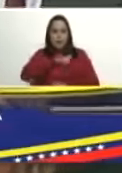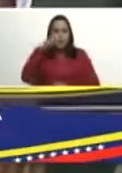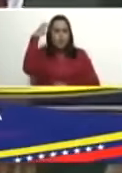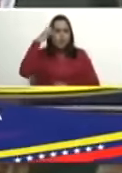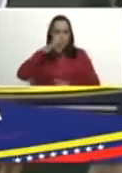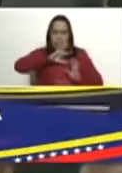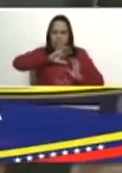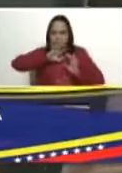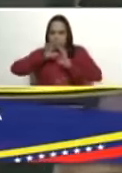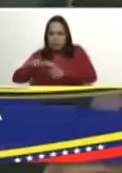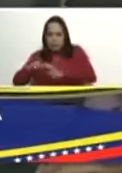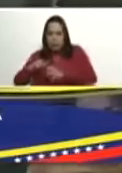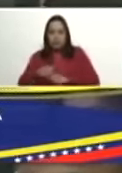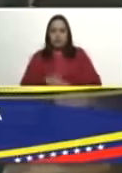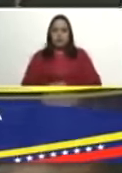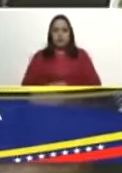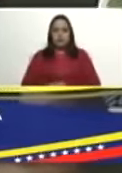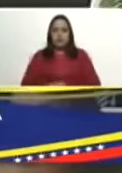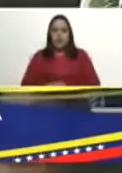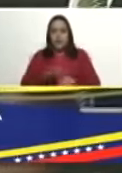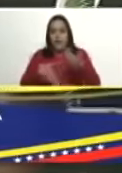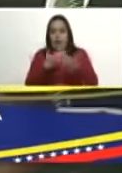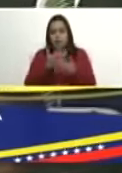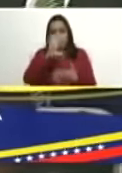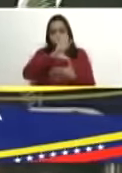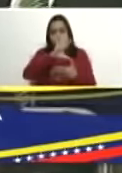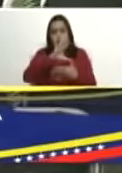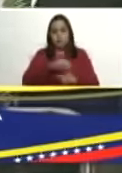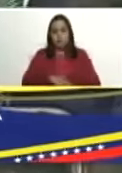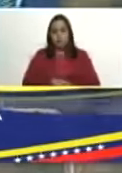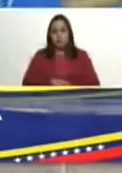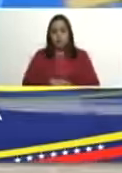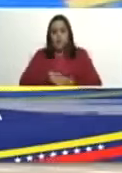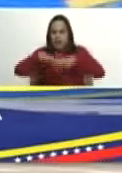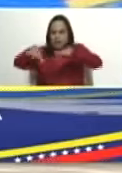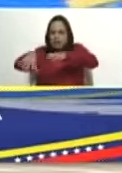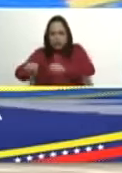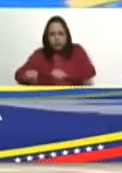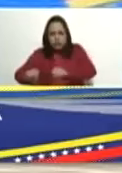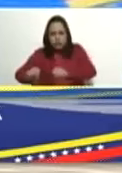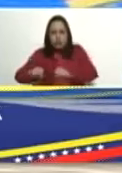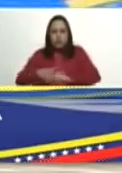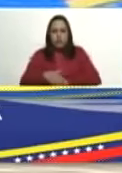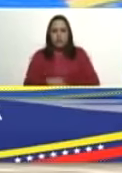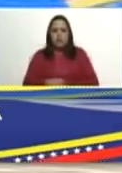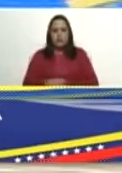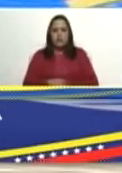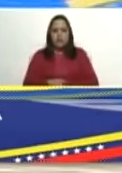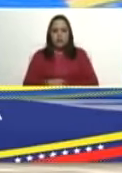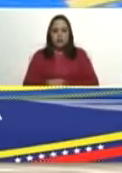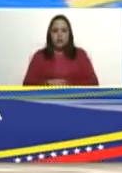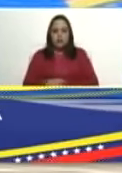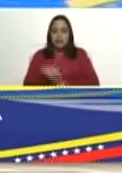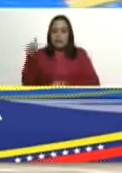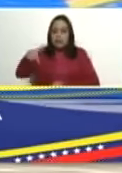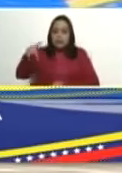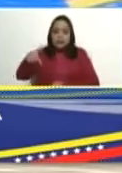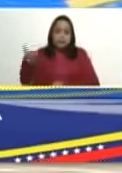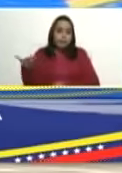los invasores de España, que se posesionaron de